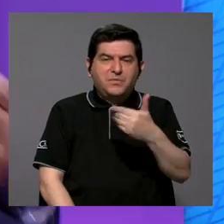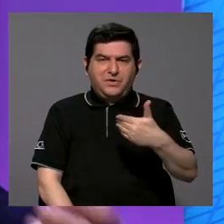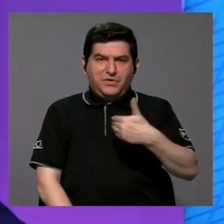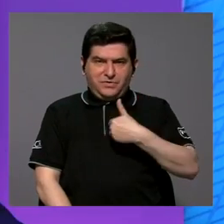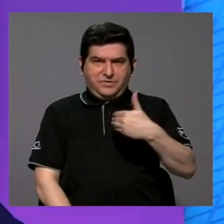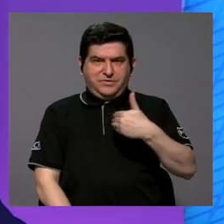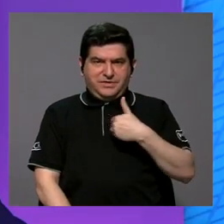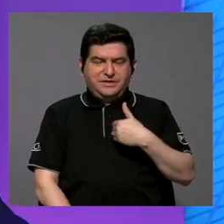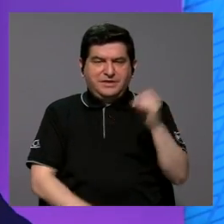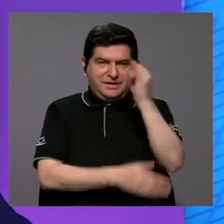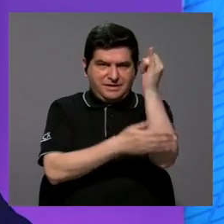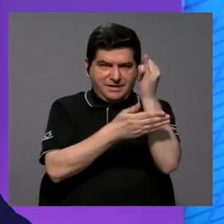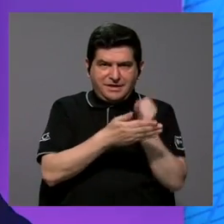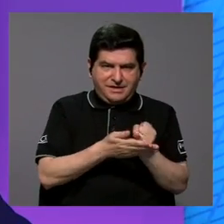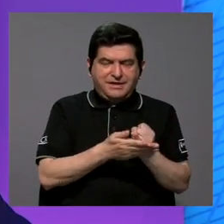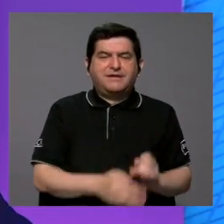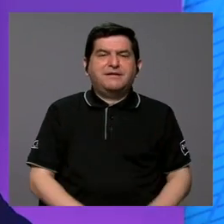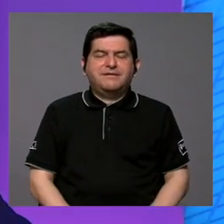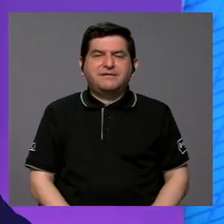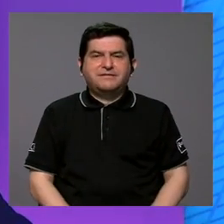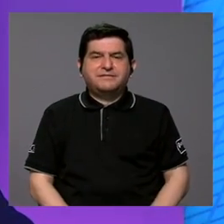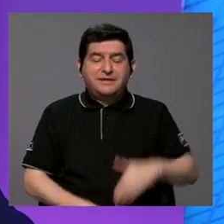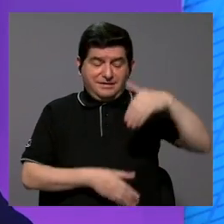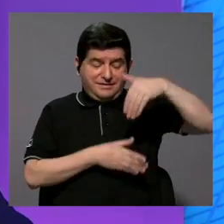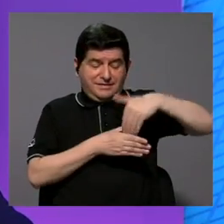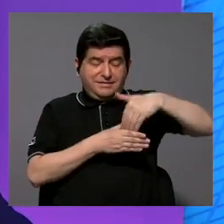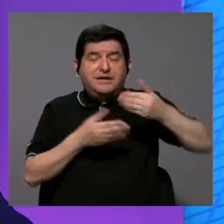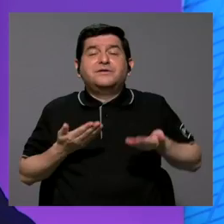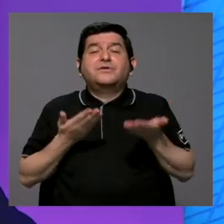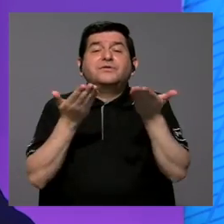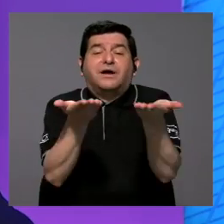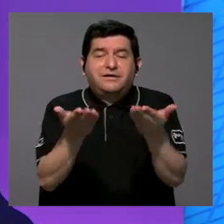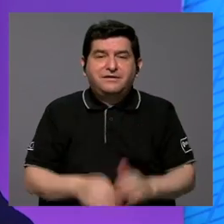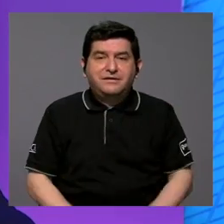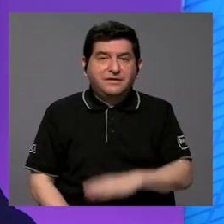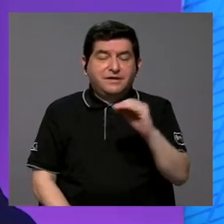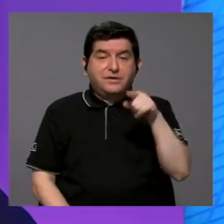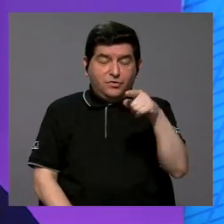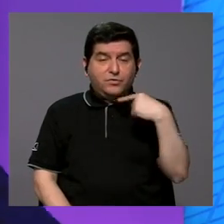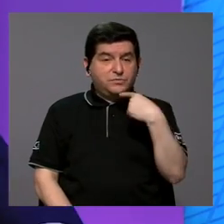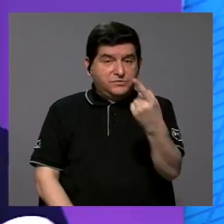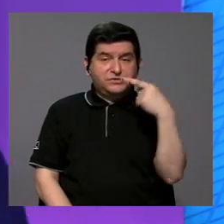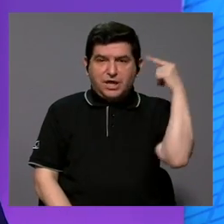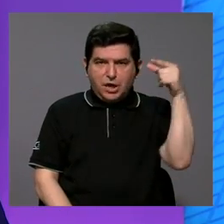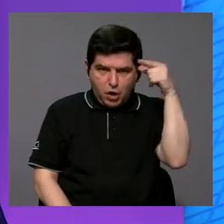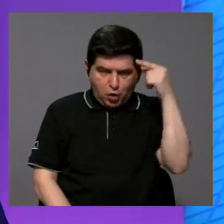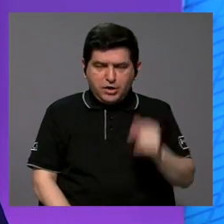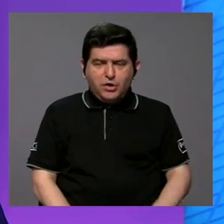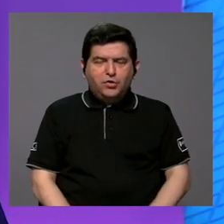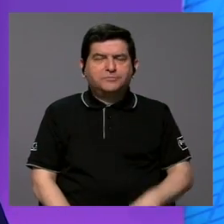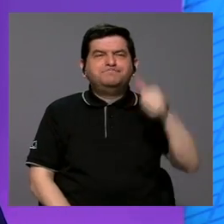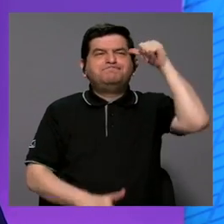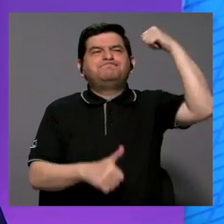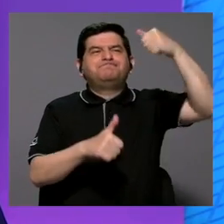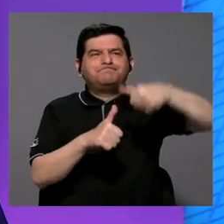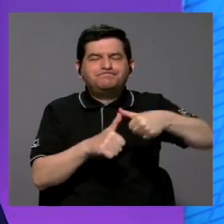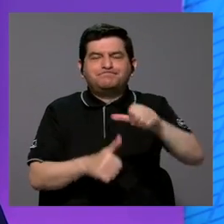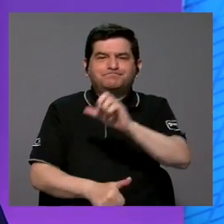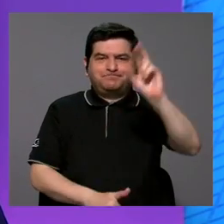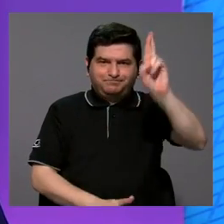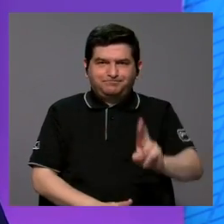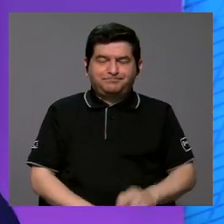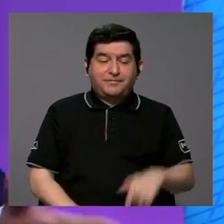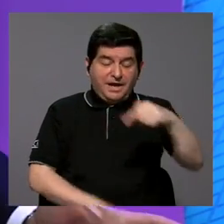tenemos artísticamente adentro, y también, obviamente, como vos decís, siempre tener muy presente Costa Rica,